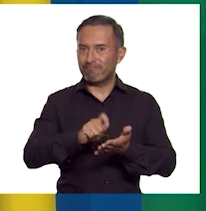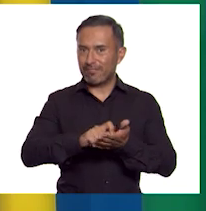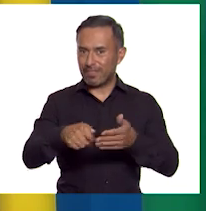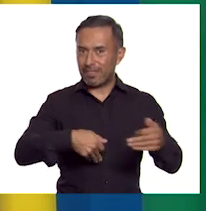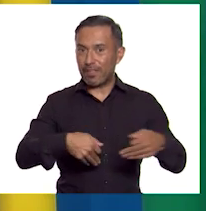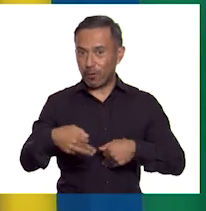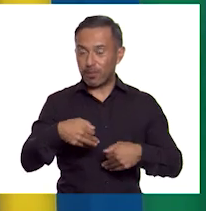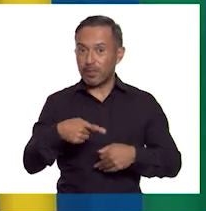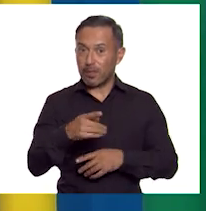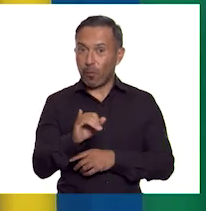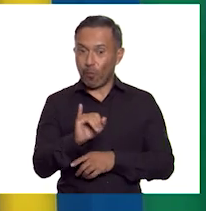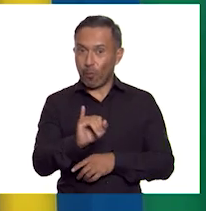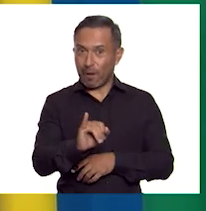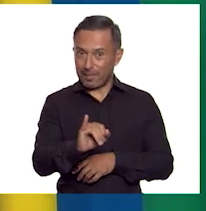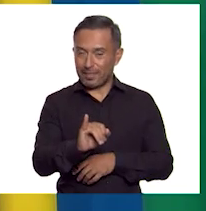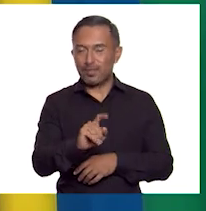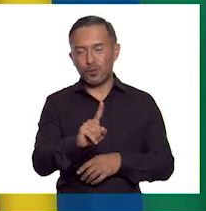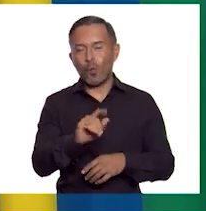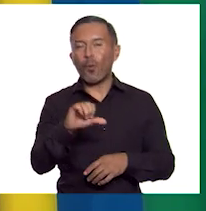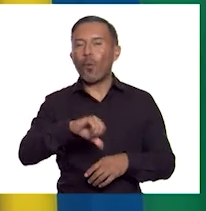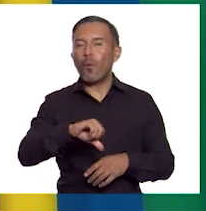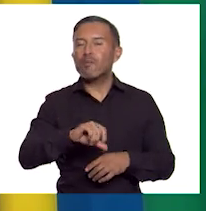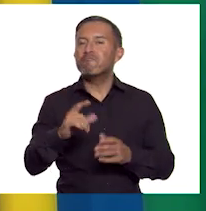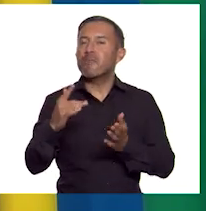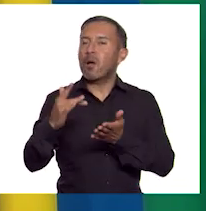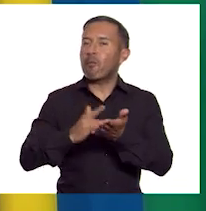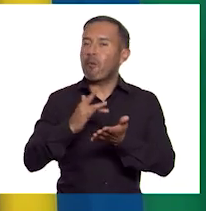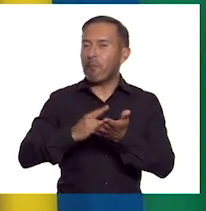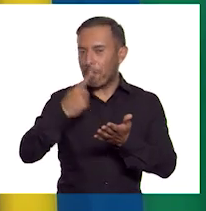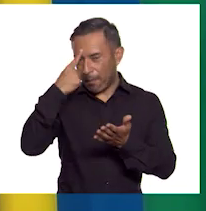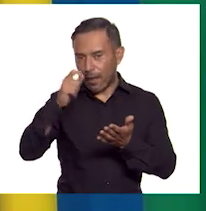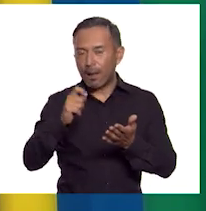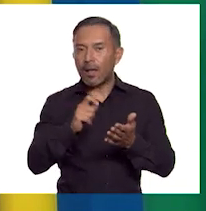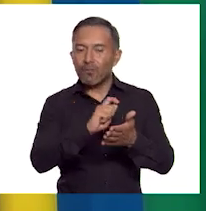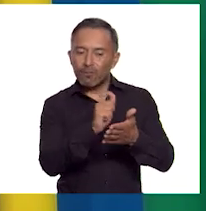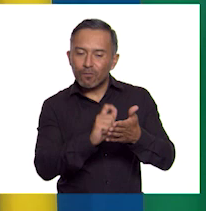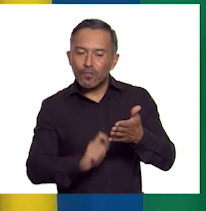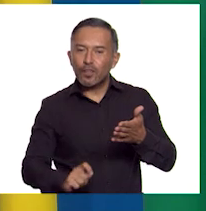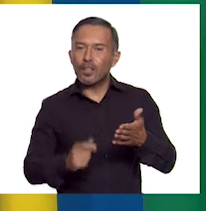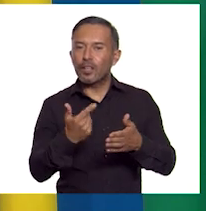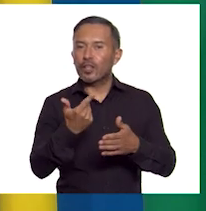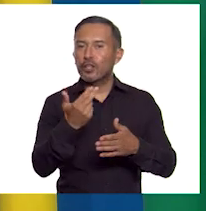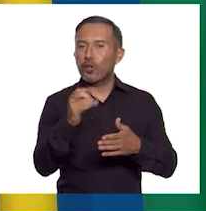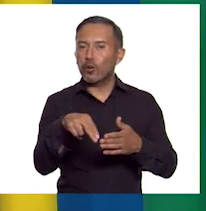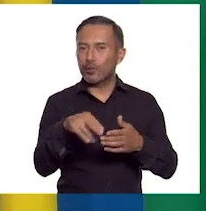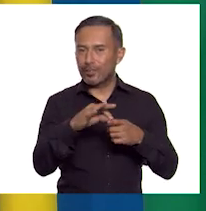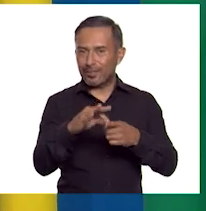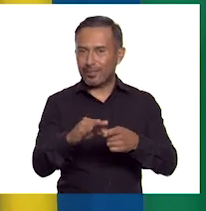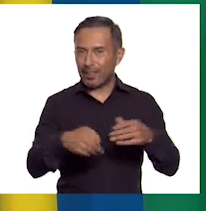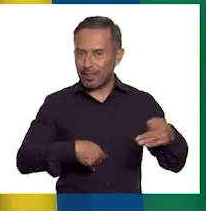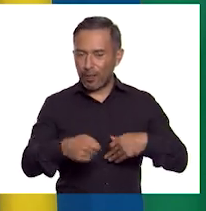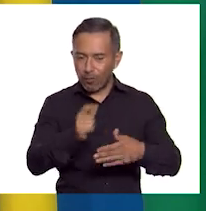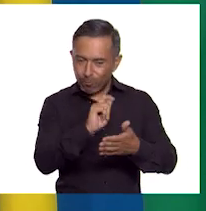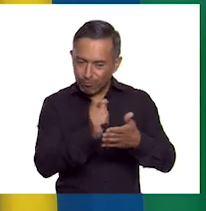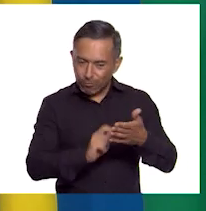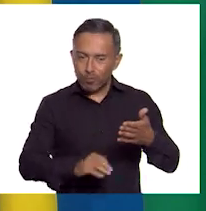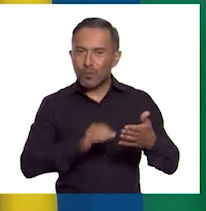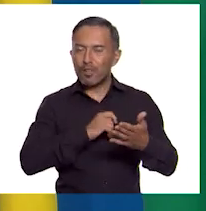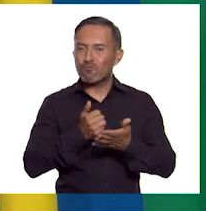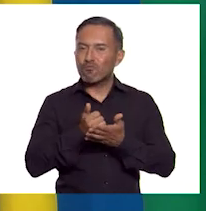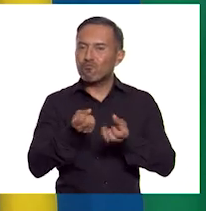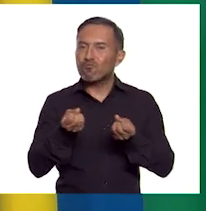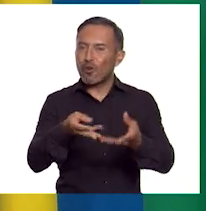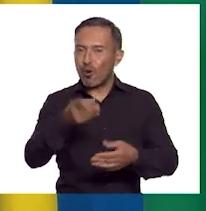este jueves con la lectura dramatizada de nuestro guión teatral. Uy, eso sí, le va a dar unas sugerencias a Tom